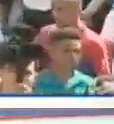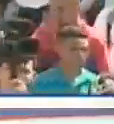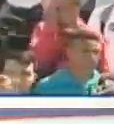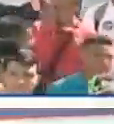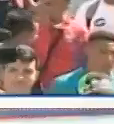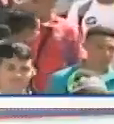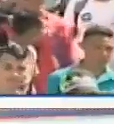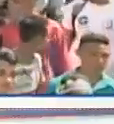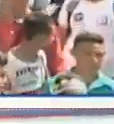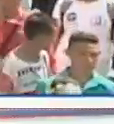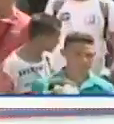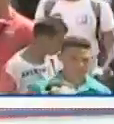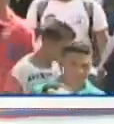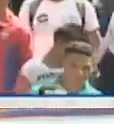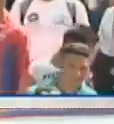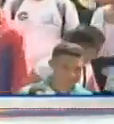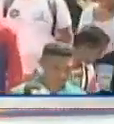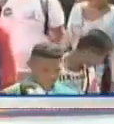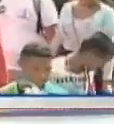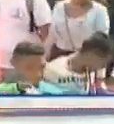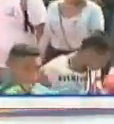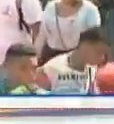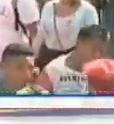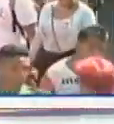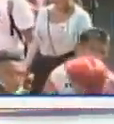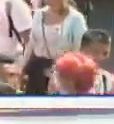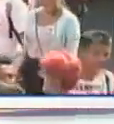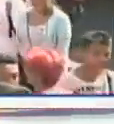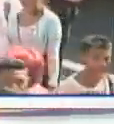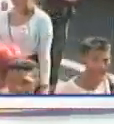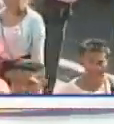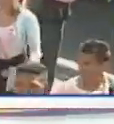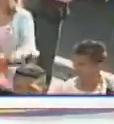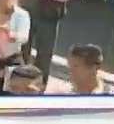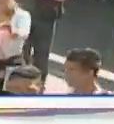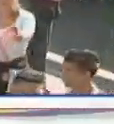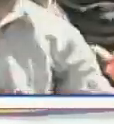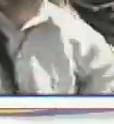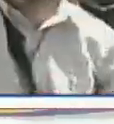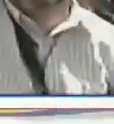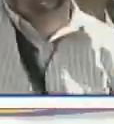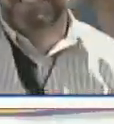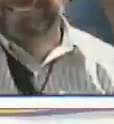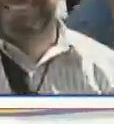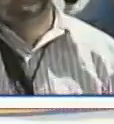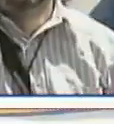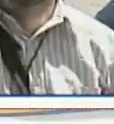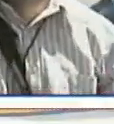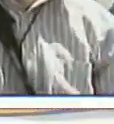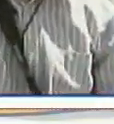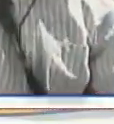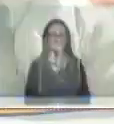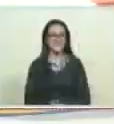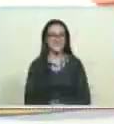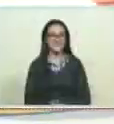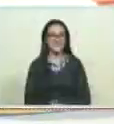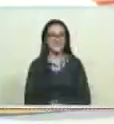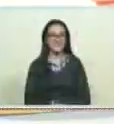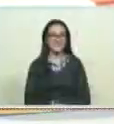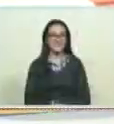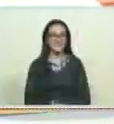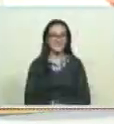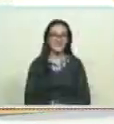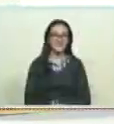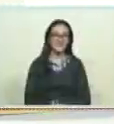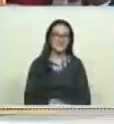¿Qué dicen? ¿Qué dicen? La OVE quiere a Maduro, duro, duro, duro, duro. Nuestro líder nacional, nal, nal, nal, nal. Toma